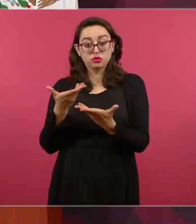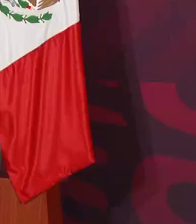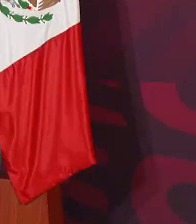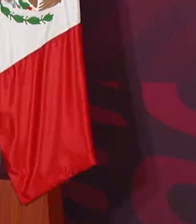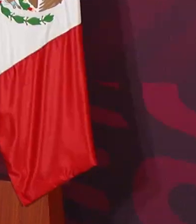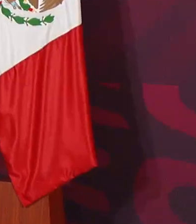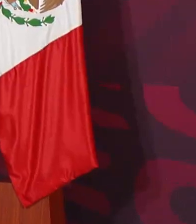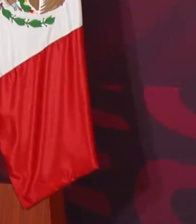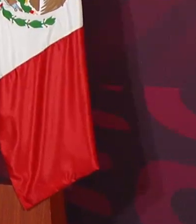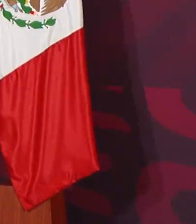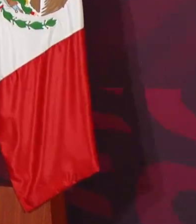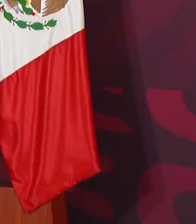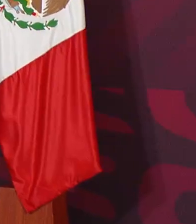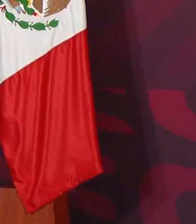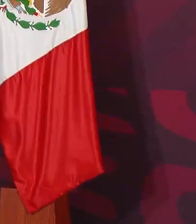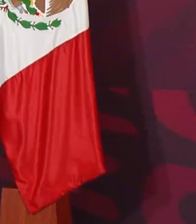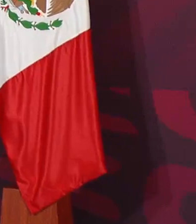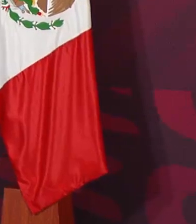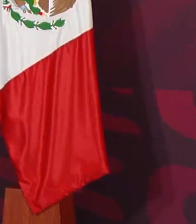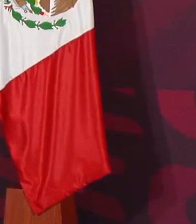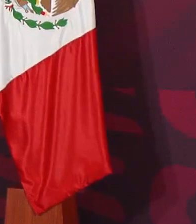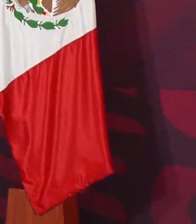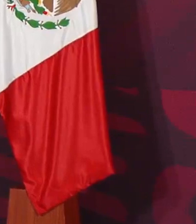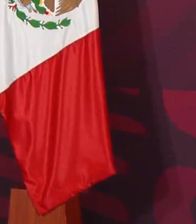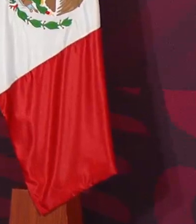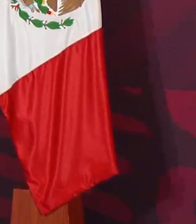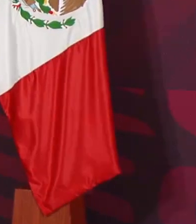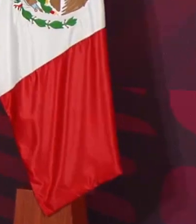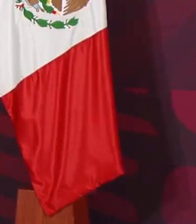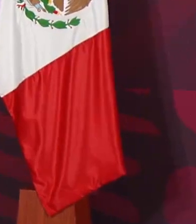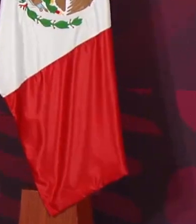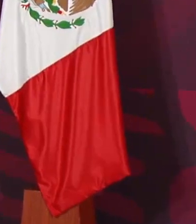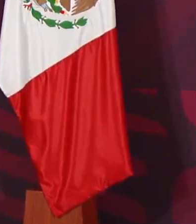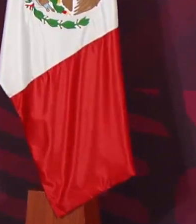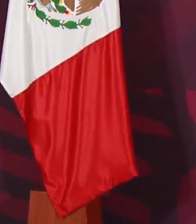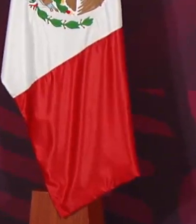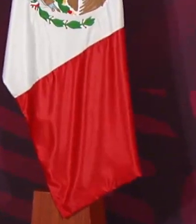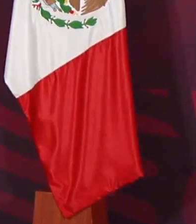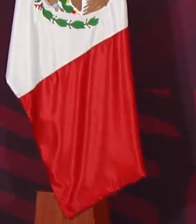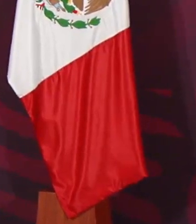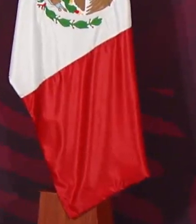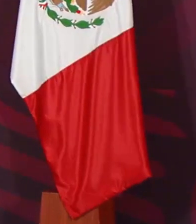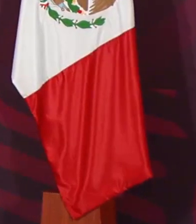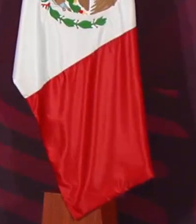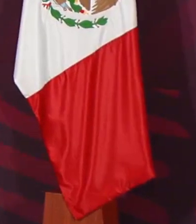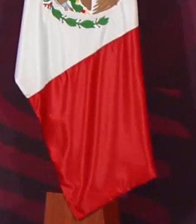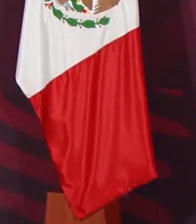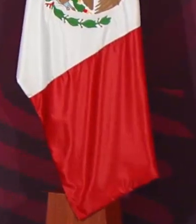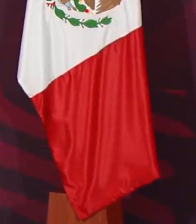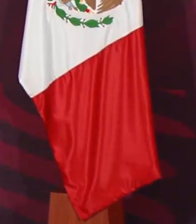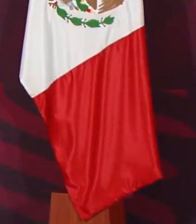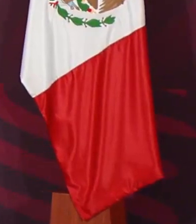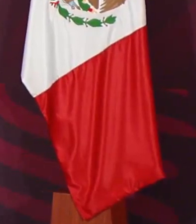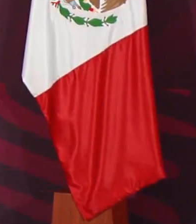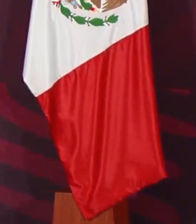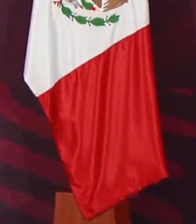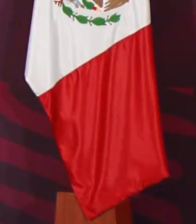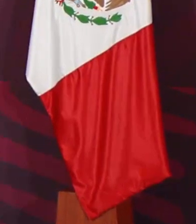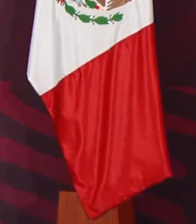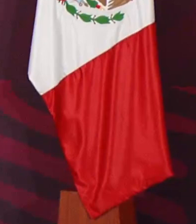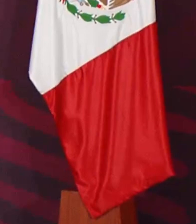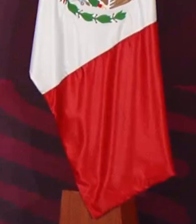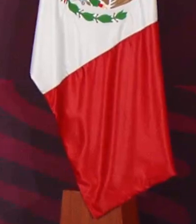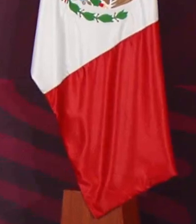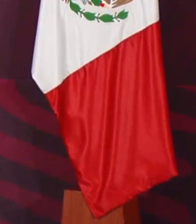Va a haber un encuentro antes, un análisis sobre la problemática